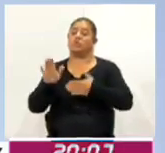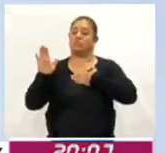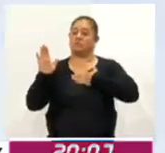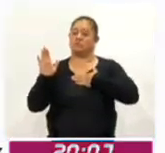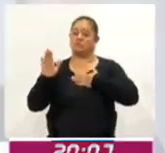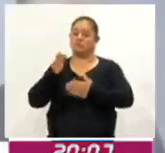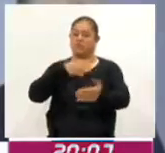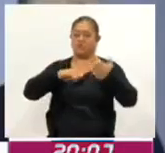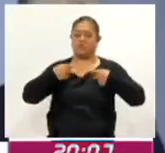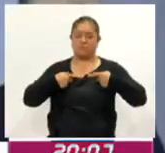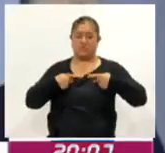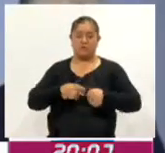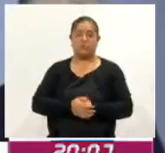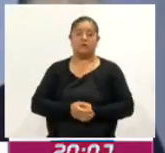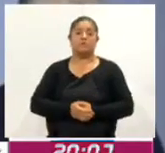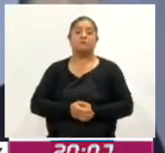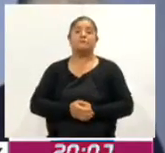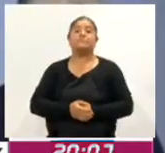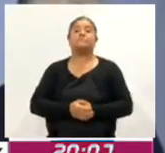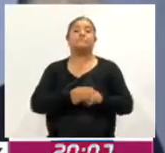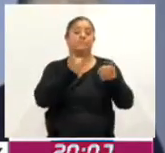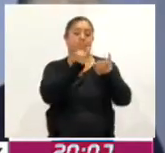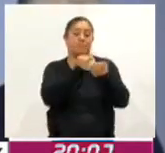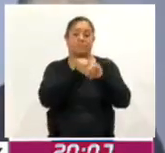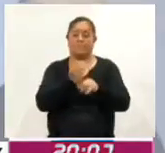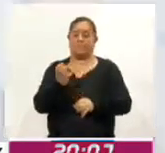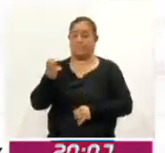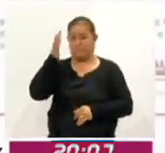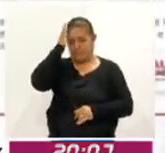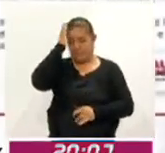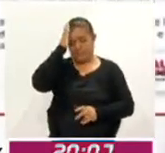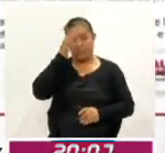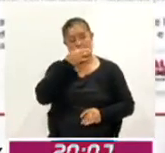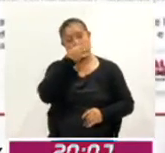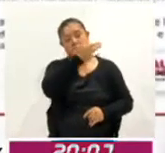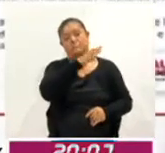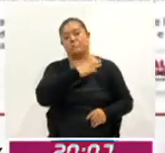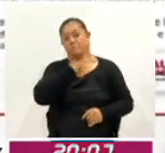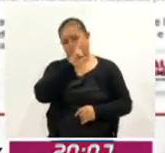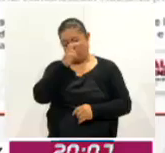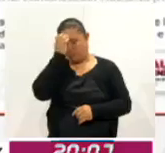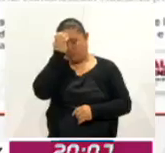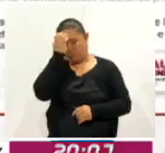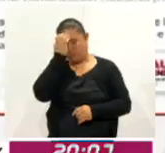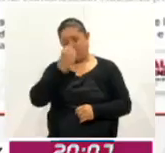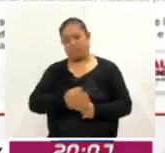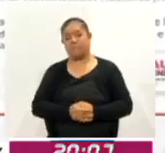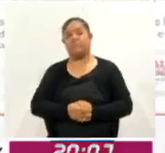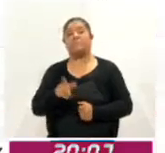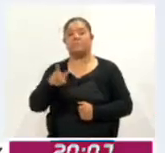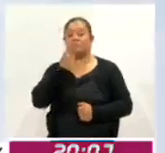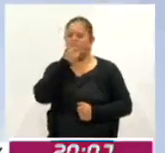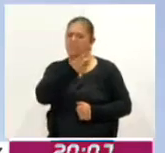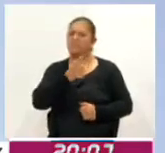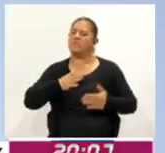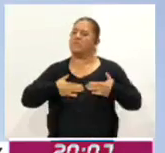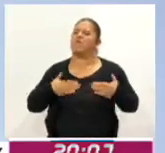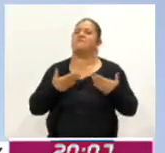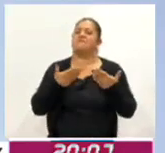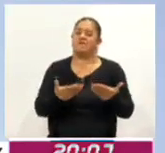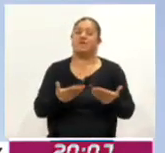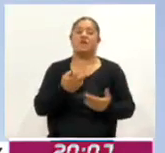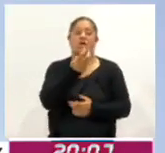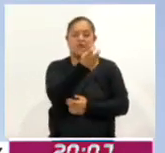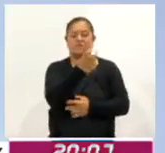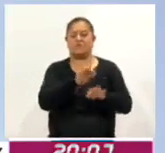través de sus redes sociales, la titular del Ejecutivo expresó su reconocimiento y se dijo confiada en que el reciente equipo de trabajo